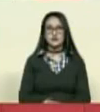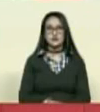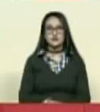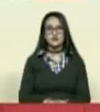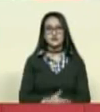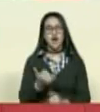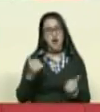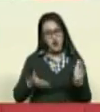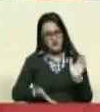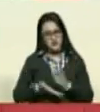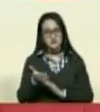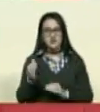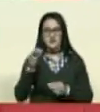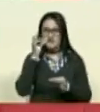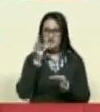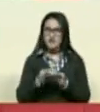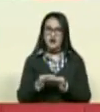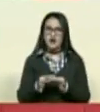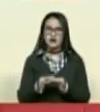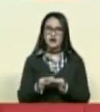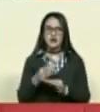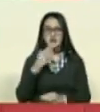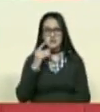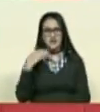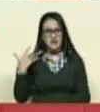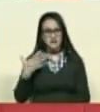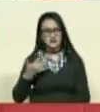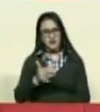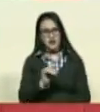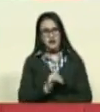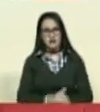entonces, compañeros, con fe, con la experiencia que tenemos.